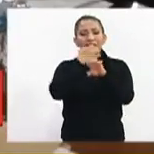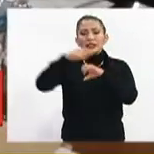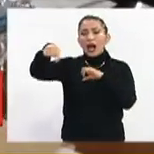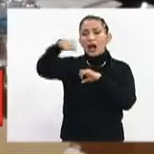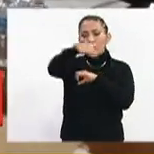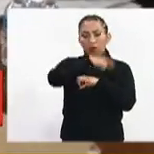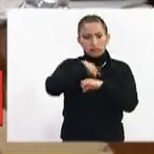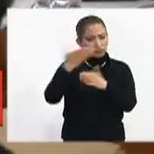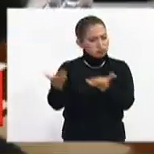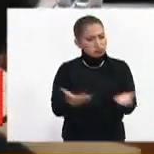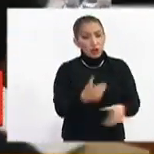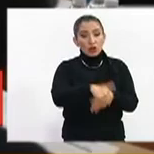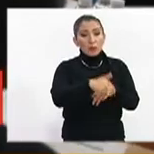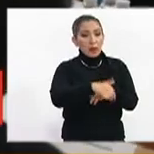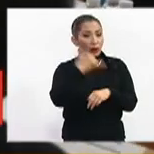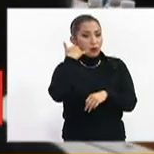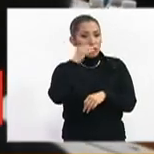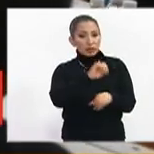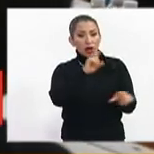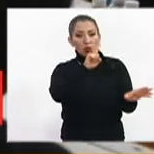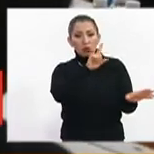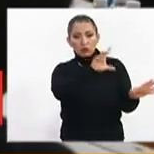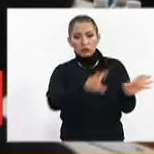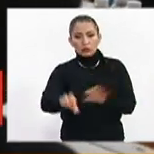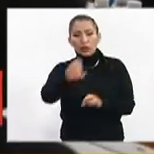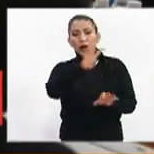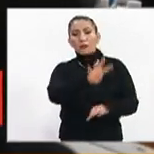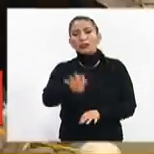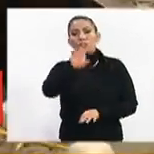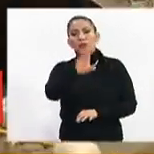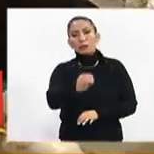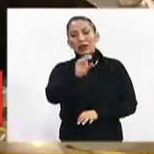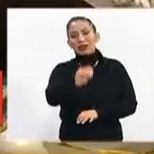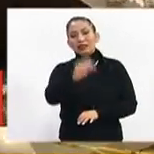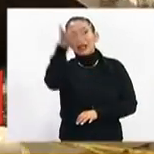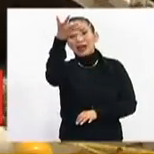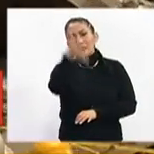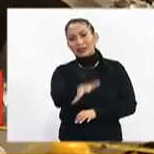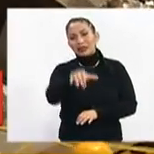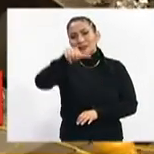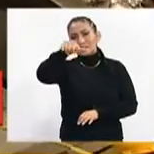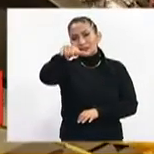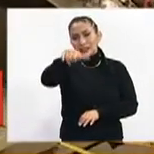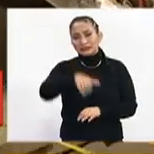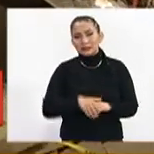afectadas y puso a disposición el número 01800